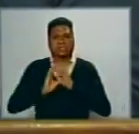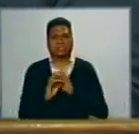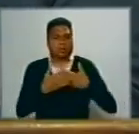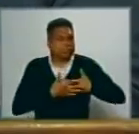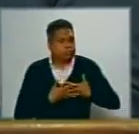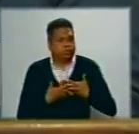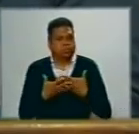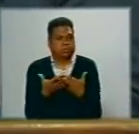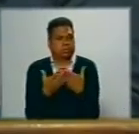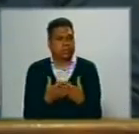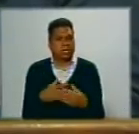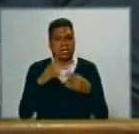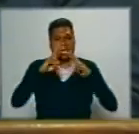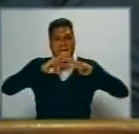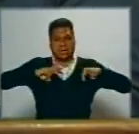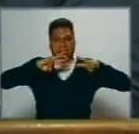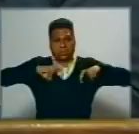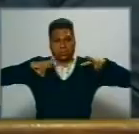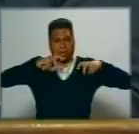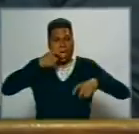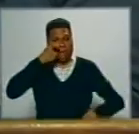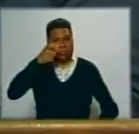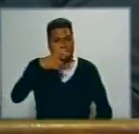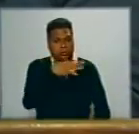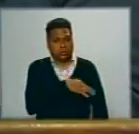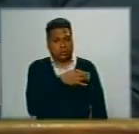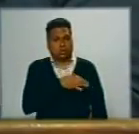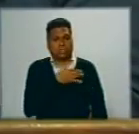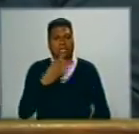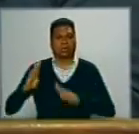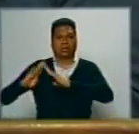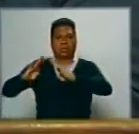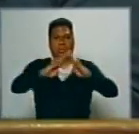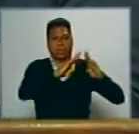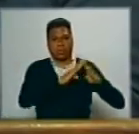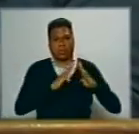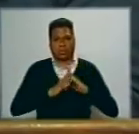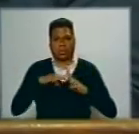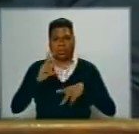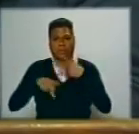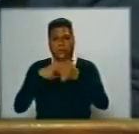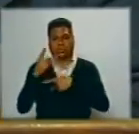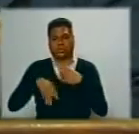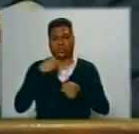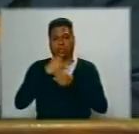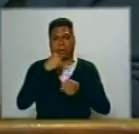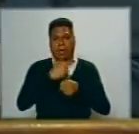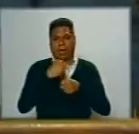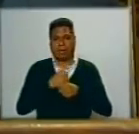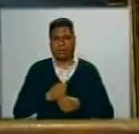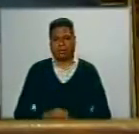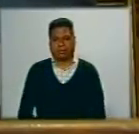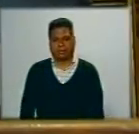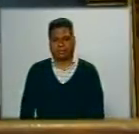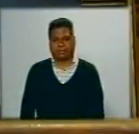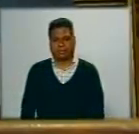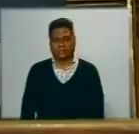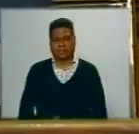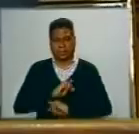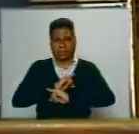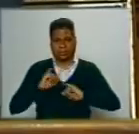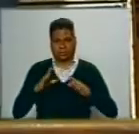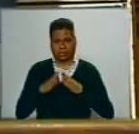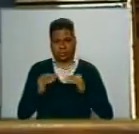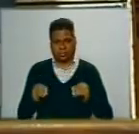y contraloría social con los consejos productivos de trabajadoras y trabajadores. Es todo.